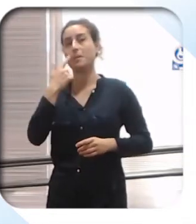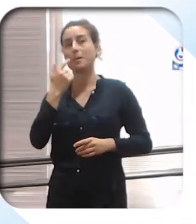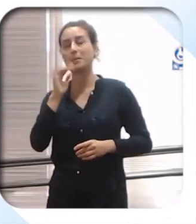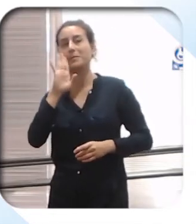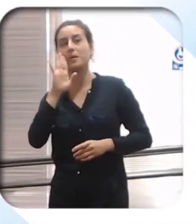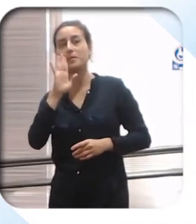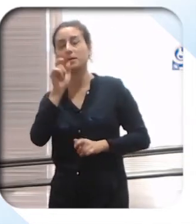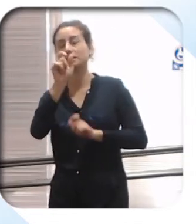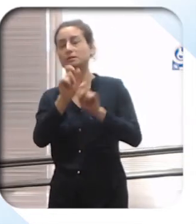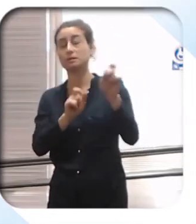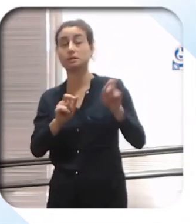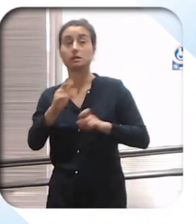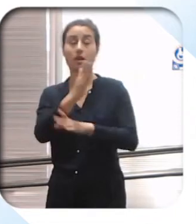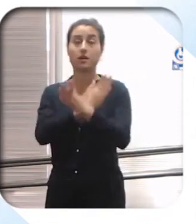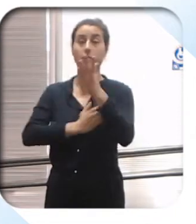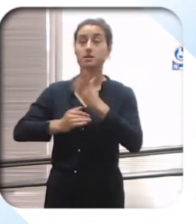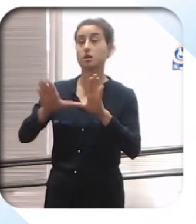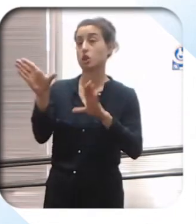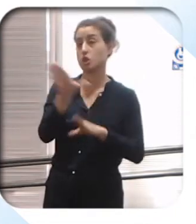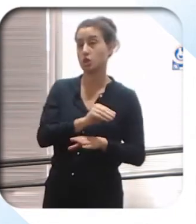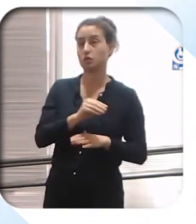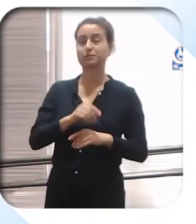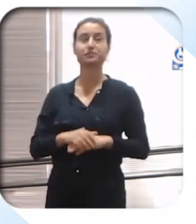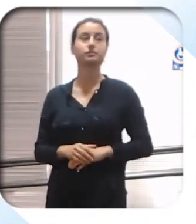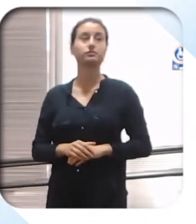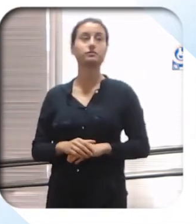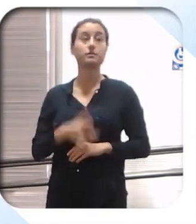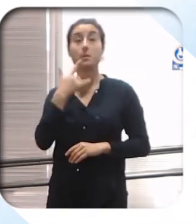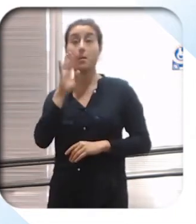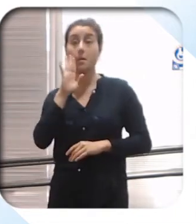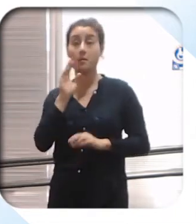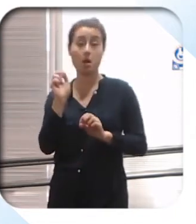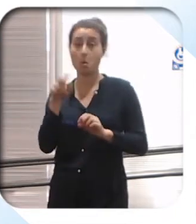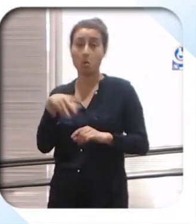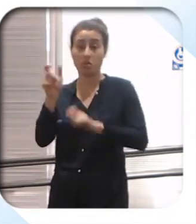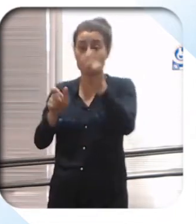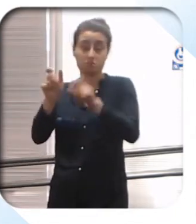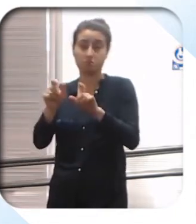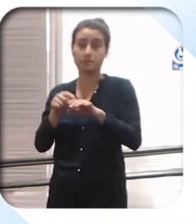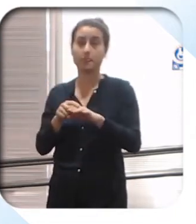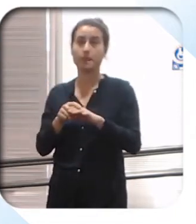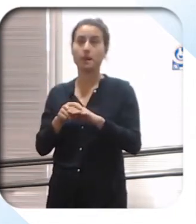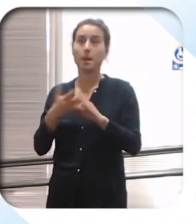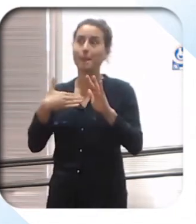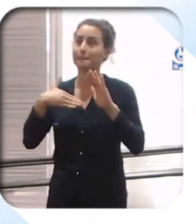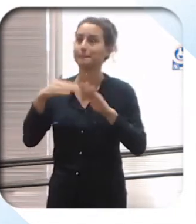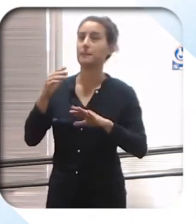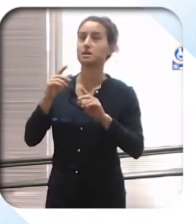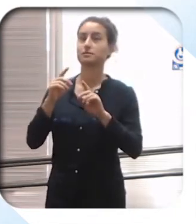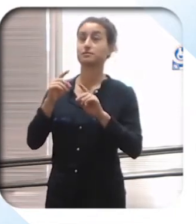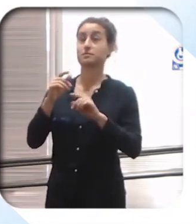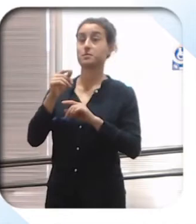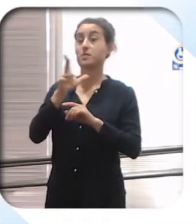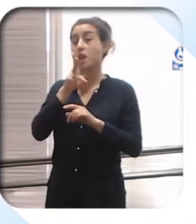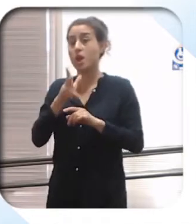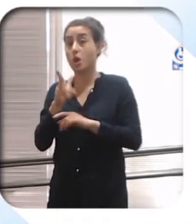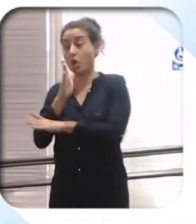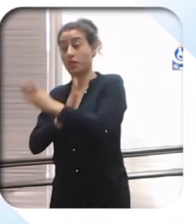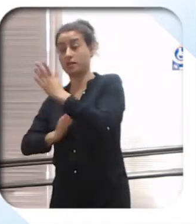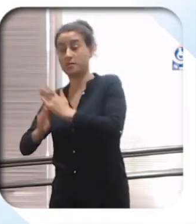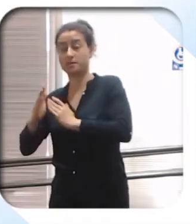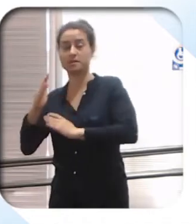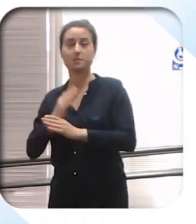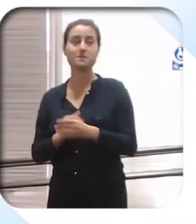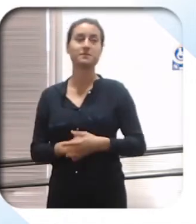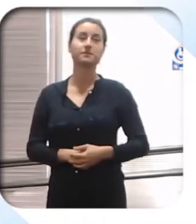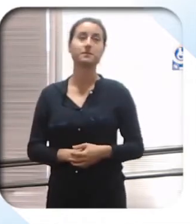padres en todo, en los padres comunes y cuando más en los padres con hijos con alguna discapacidad,